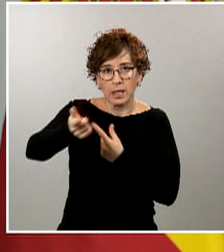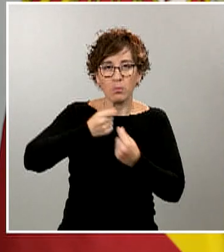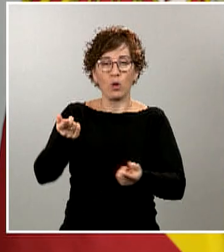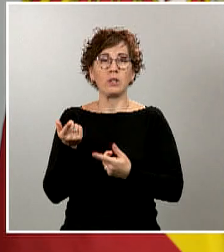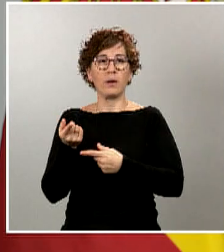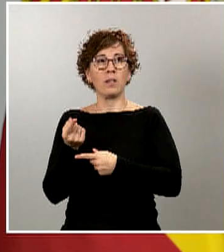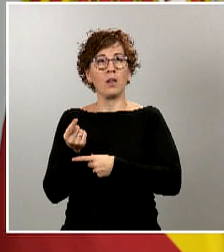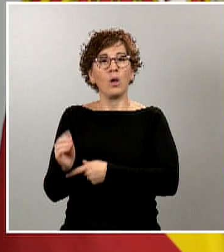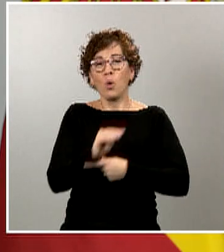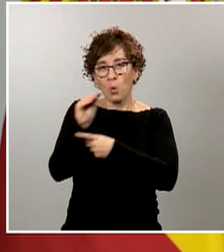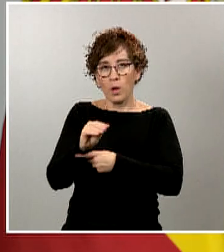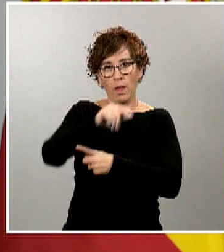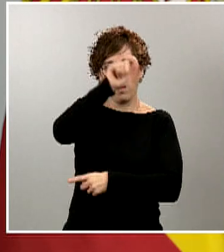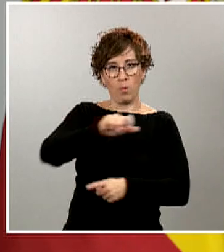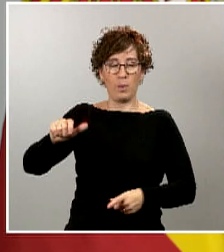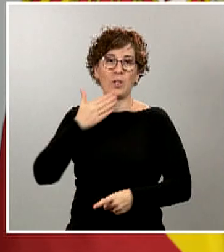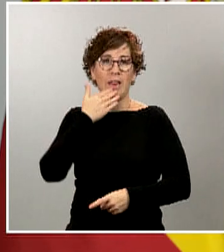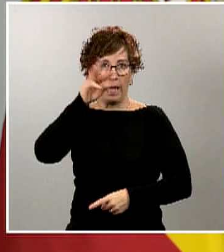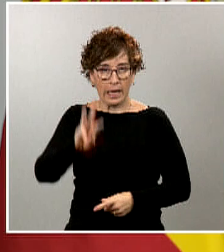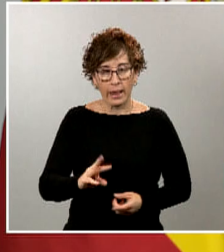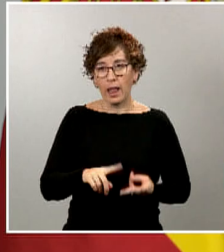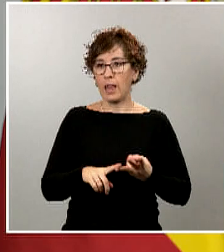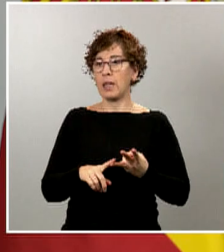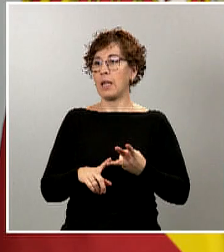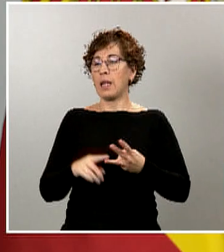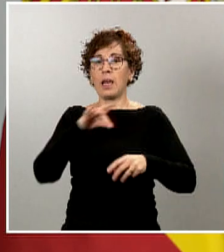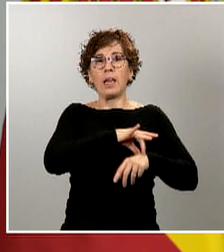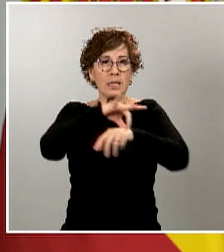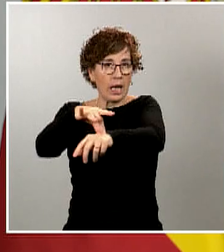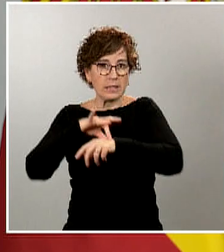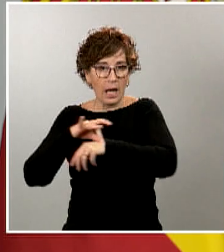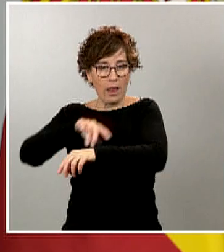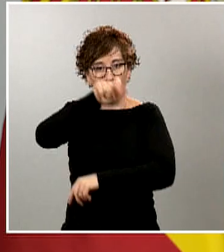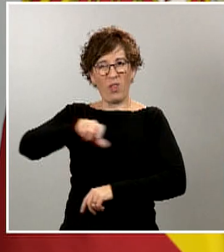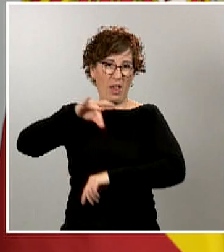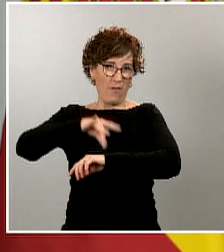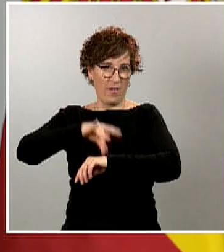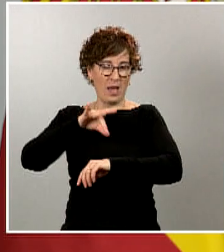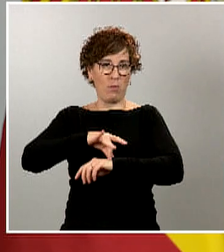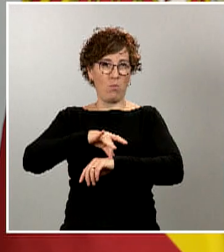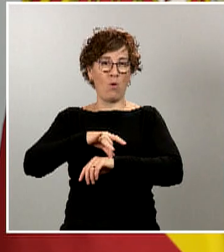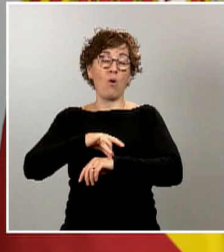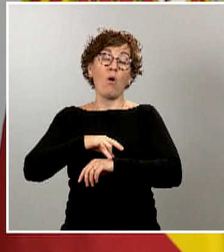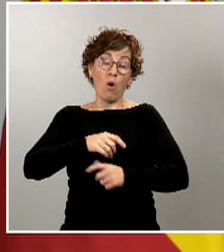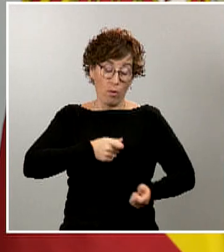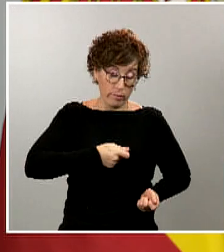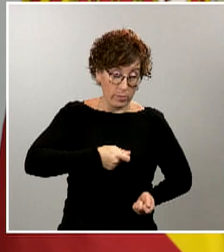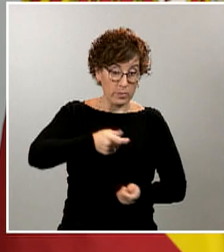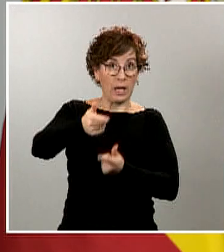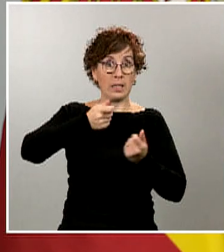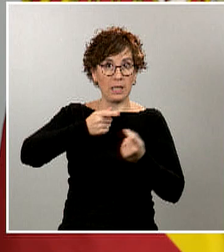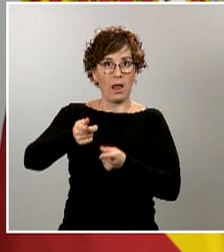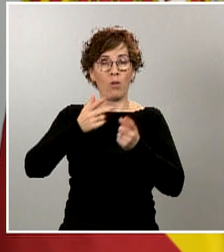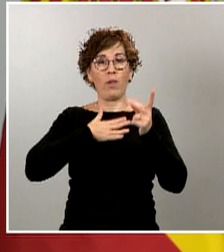personas de la tercera edad, de traslado de enfermos, de traslado, desgraciadamente, también de cadáveres,